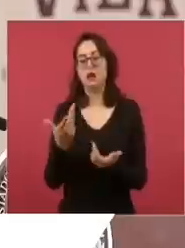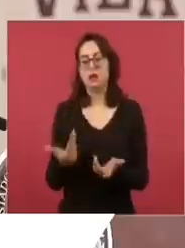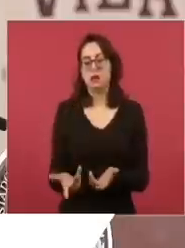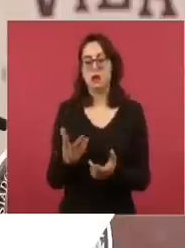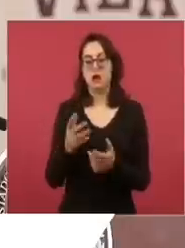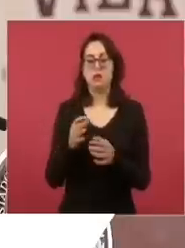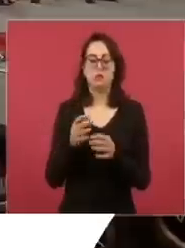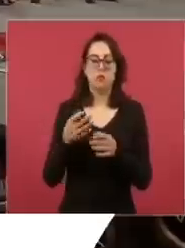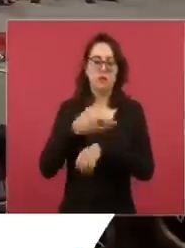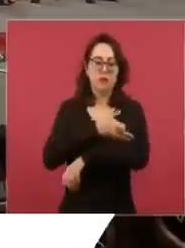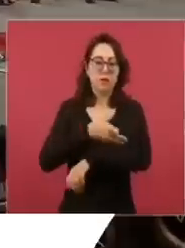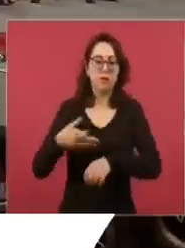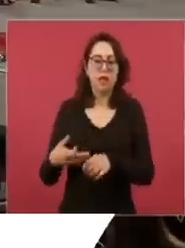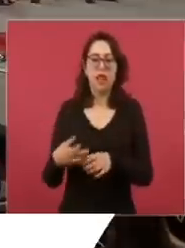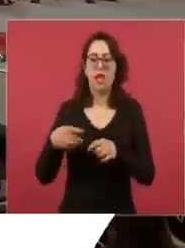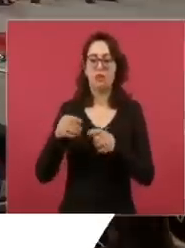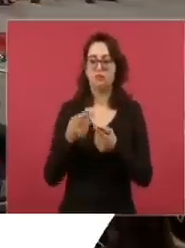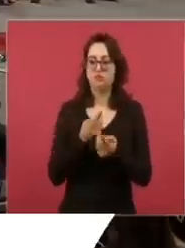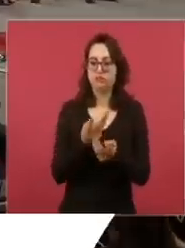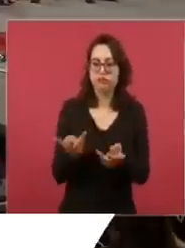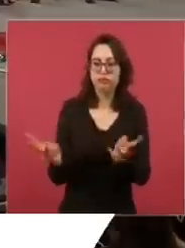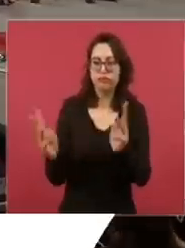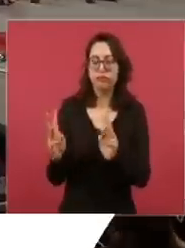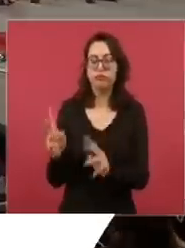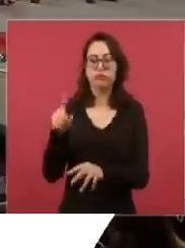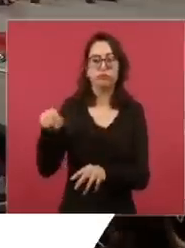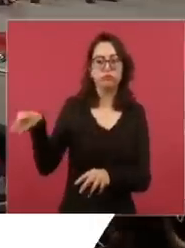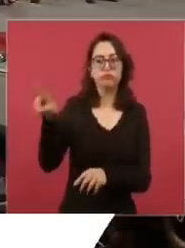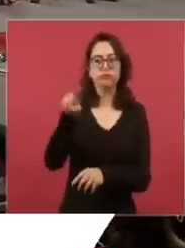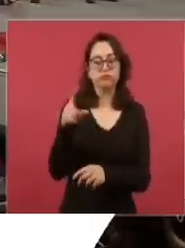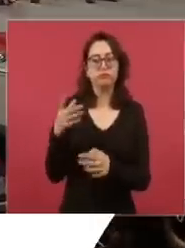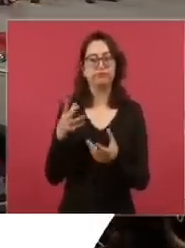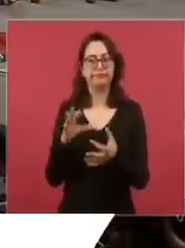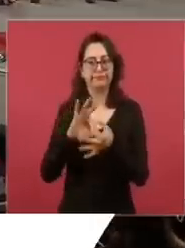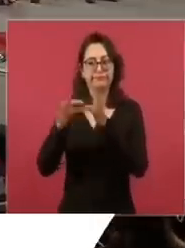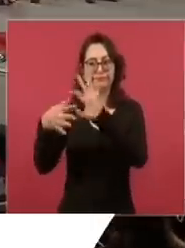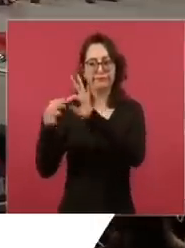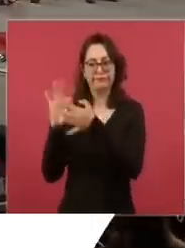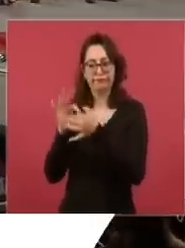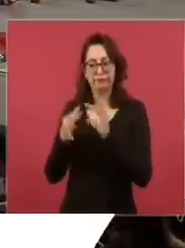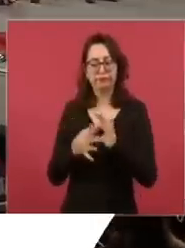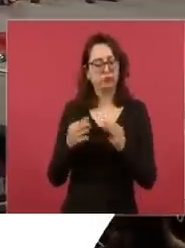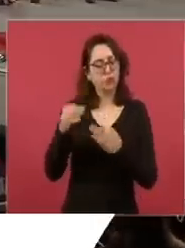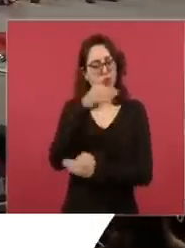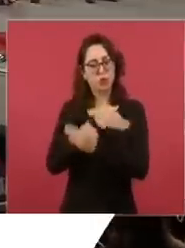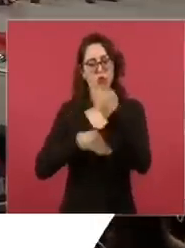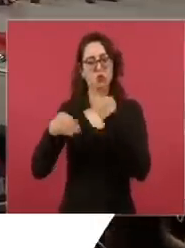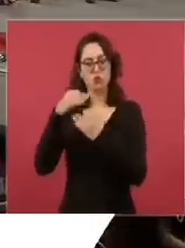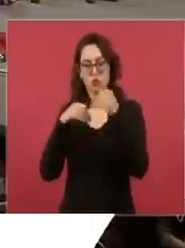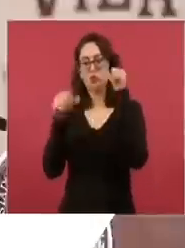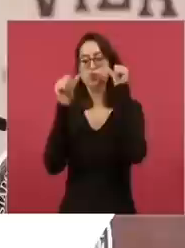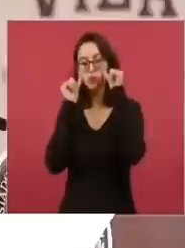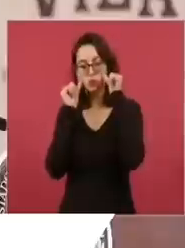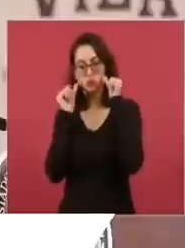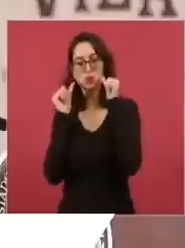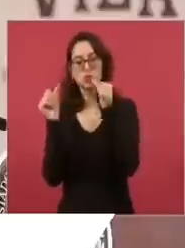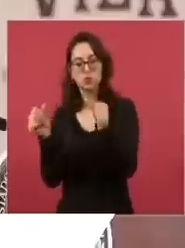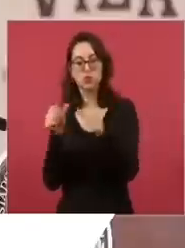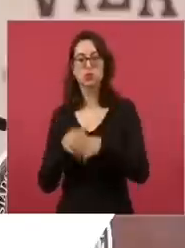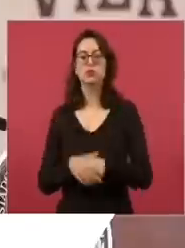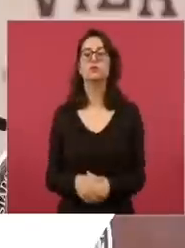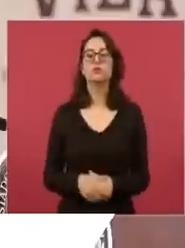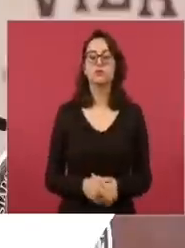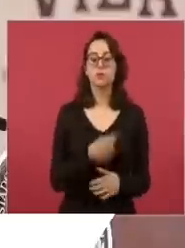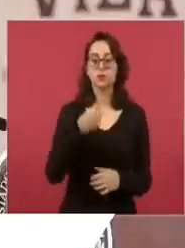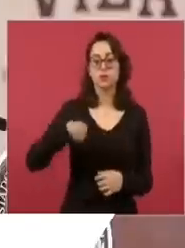lo que ahora sabemos Por supuesto que también podemos señalar que una responsabilidad directa de Quien fuera presidente de la República en ese entonces